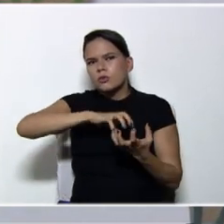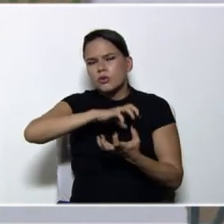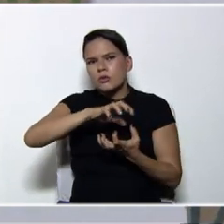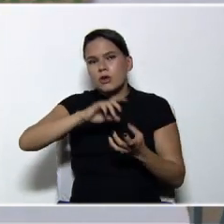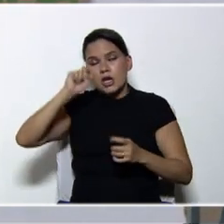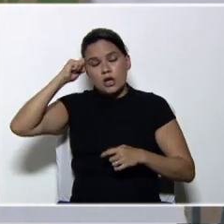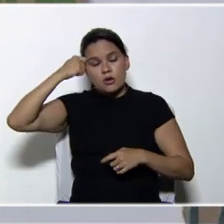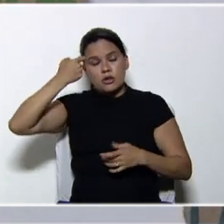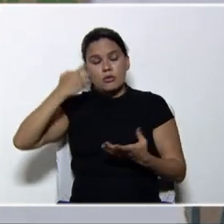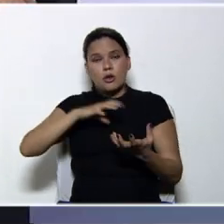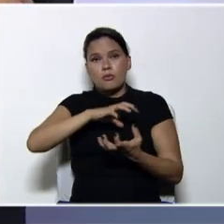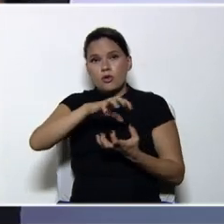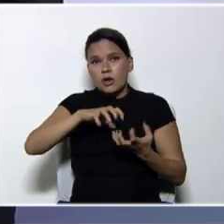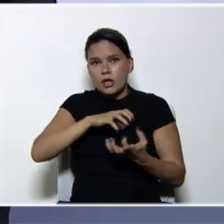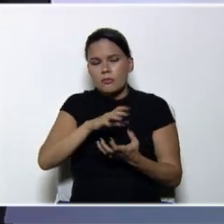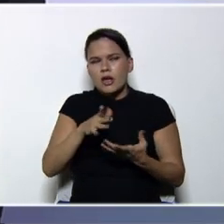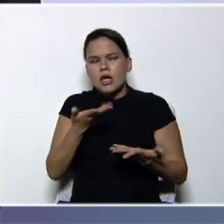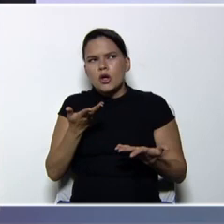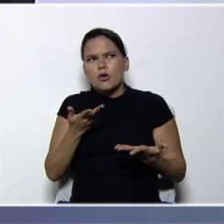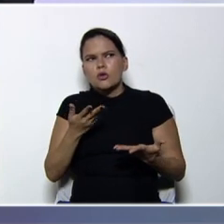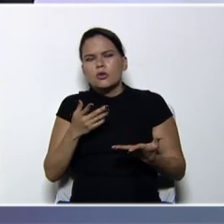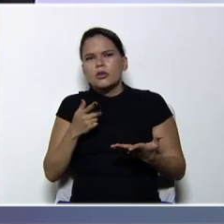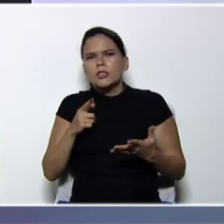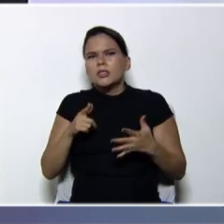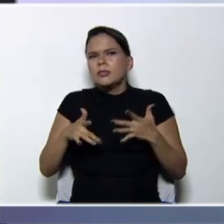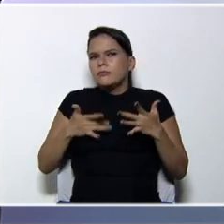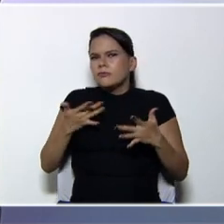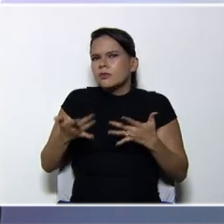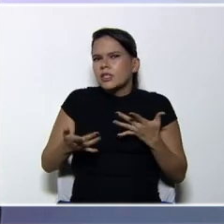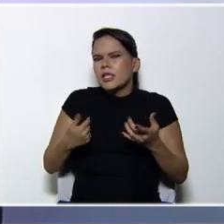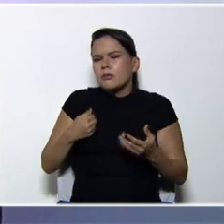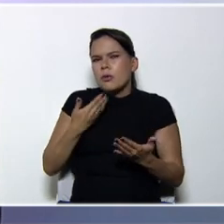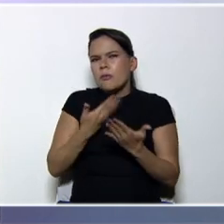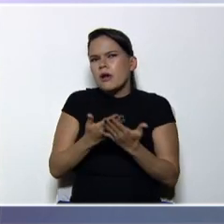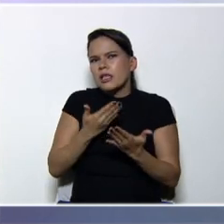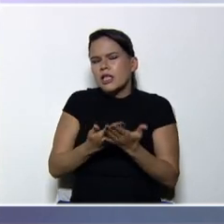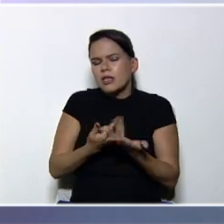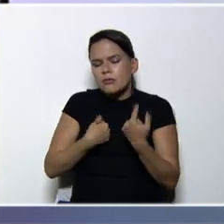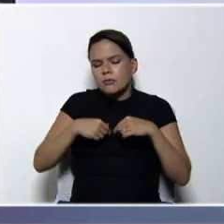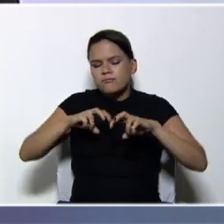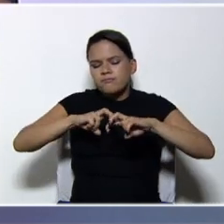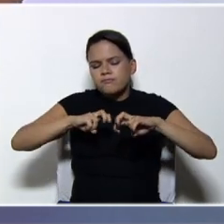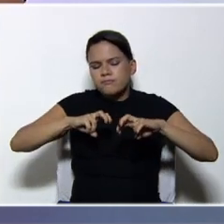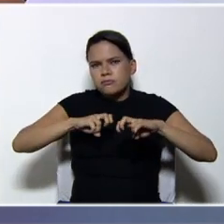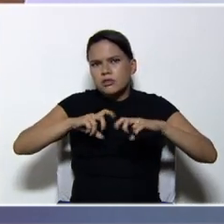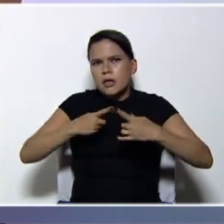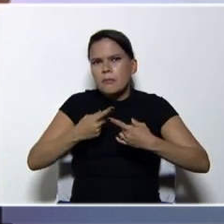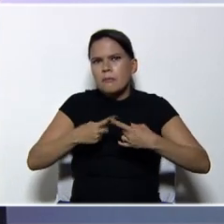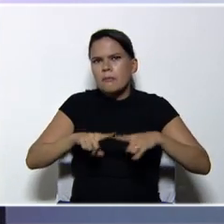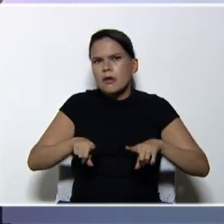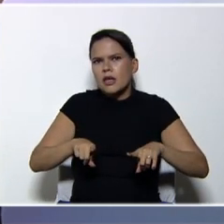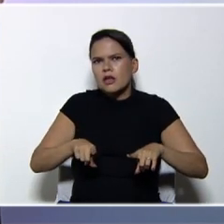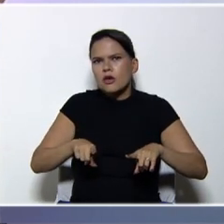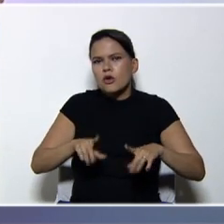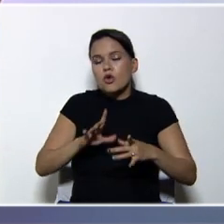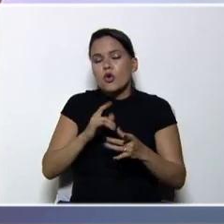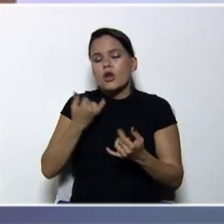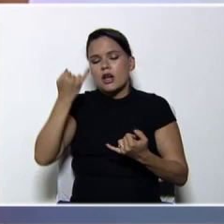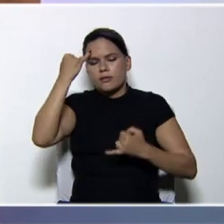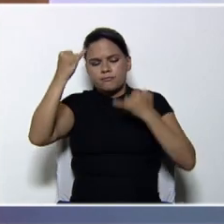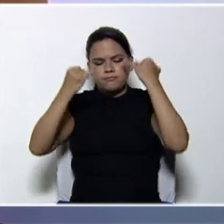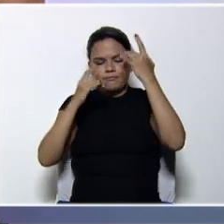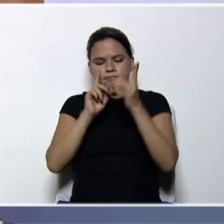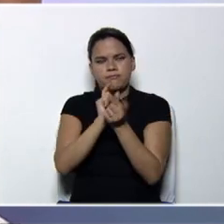problema es una situación que nos estamos planteando, bien sea para investigarla, pero con una intención de